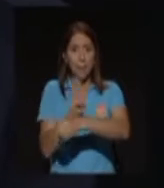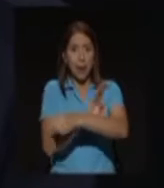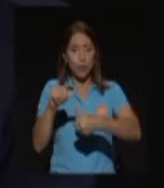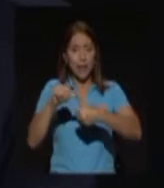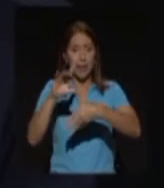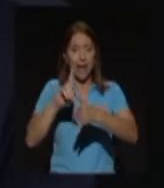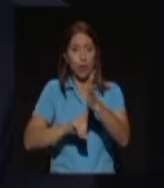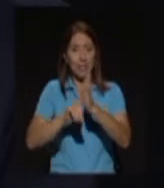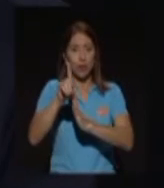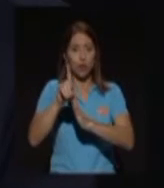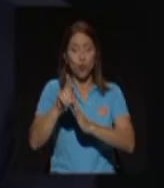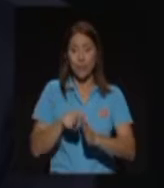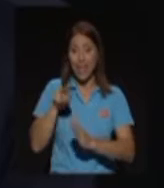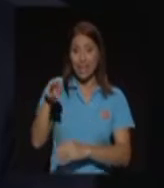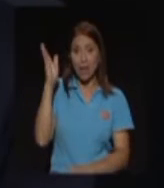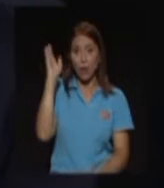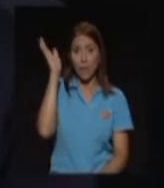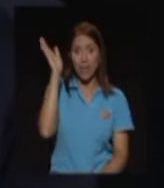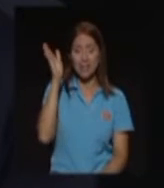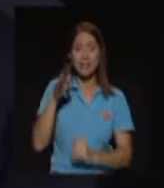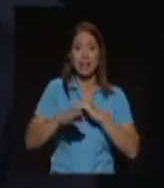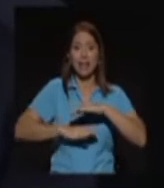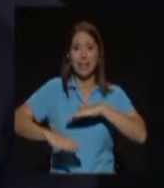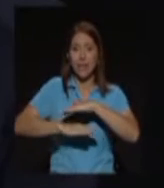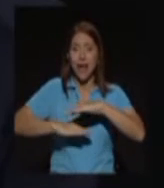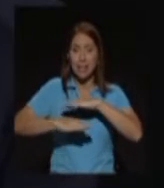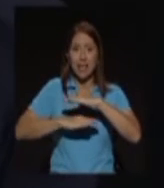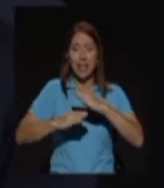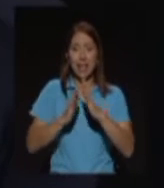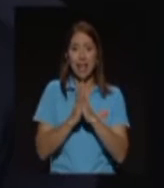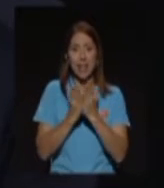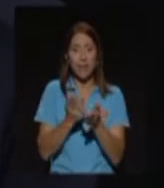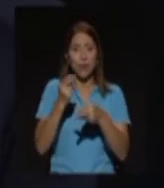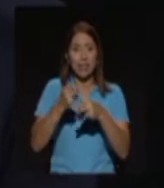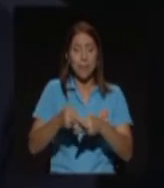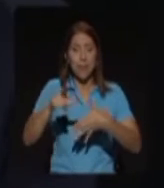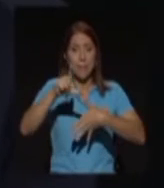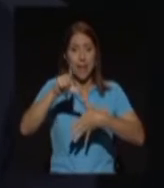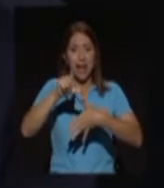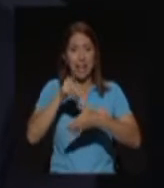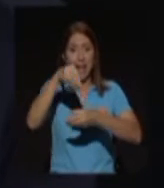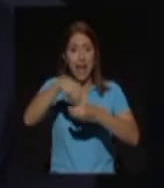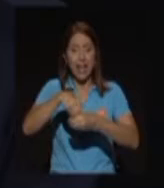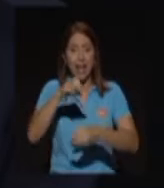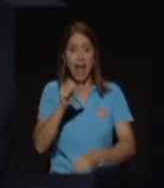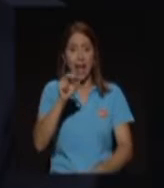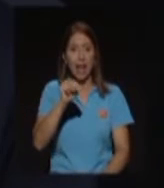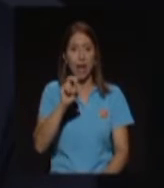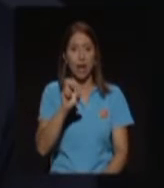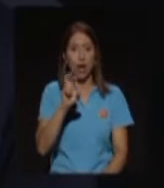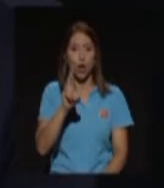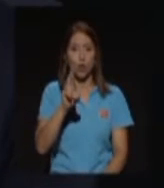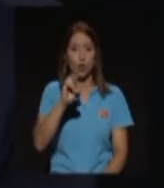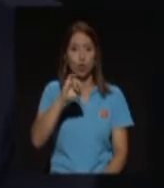Esa conferencia es la base del libro América Latina en la Encrucijada. En realidad, América Latina